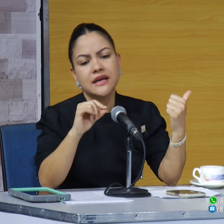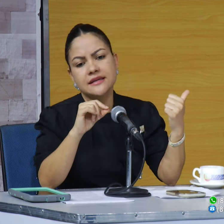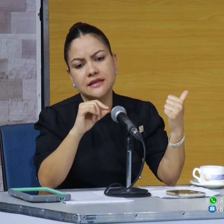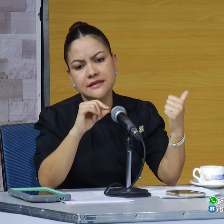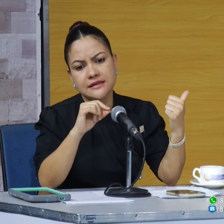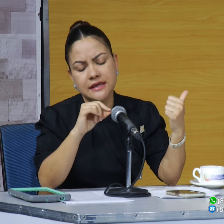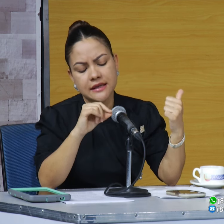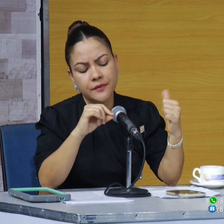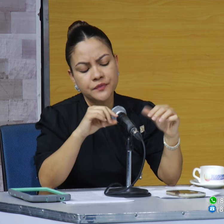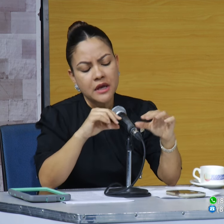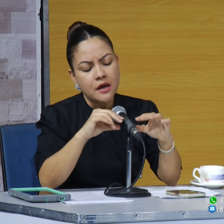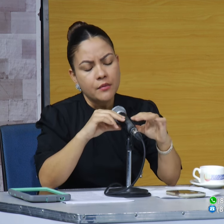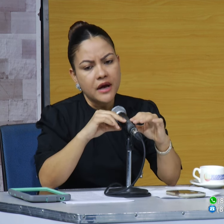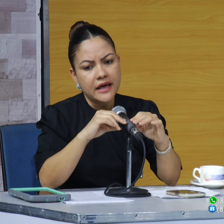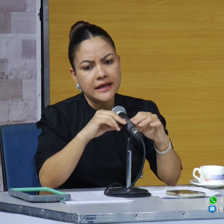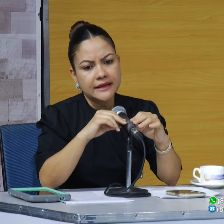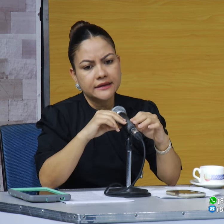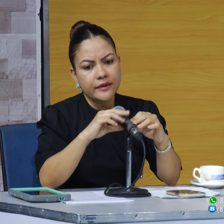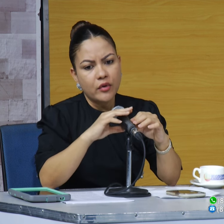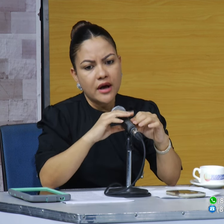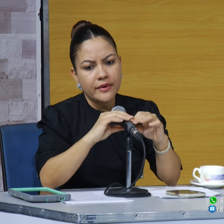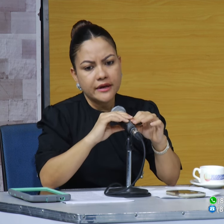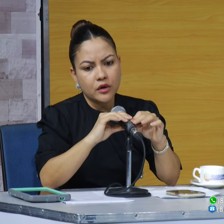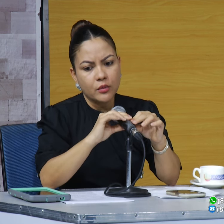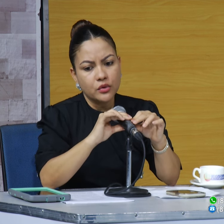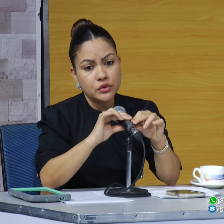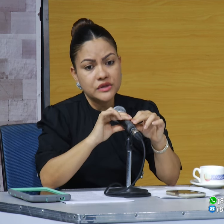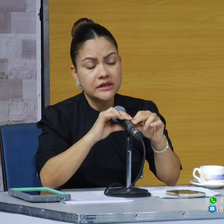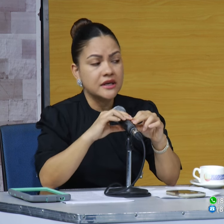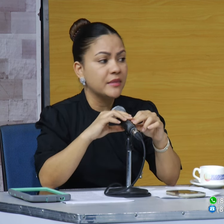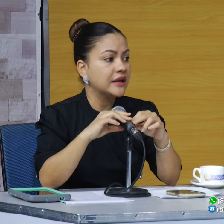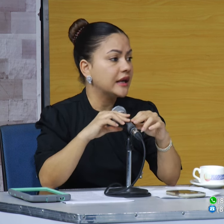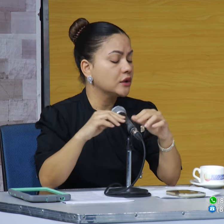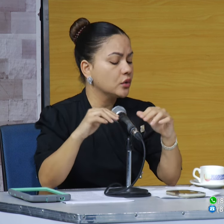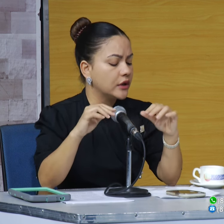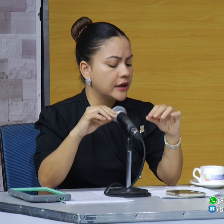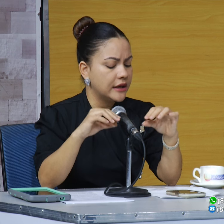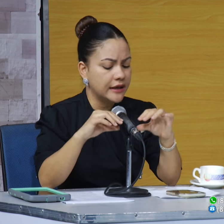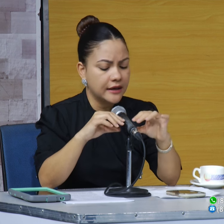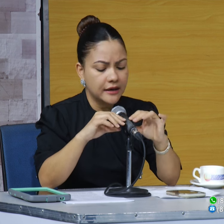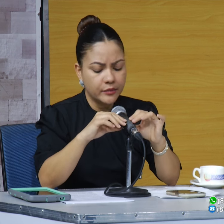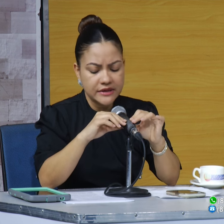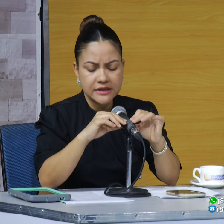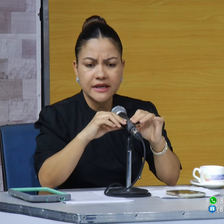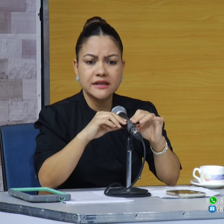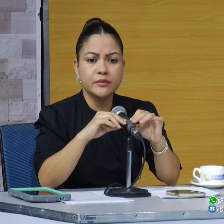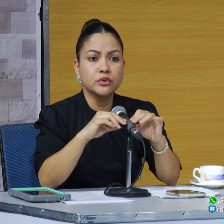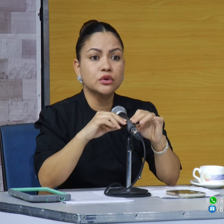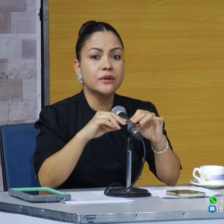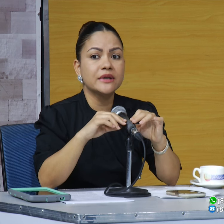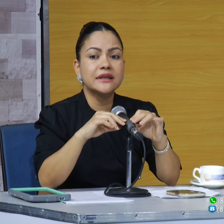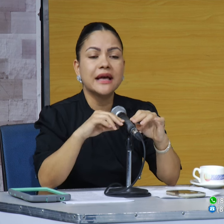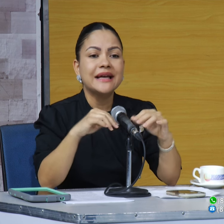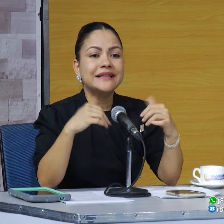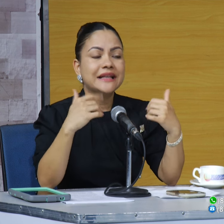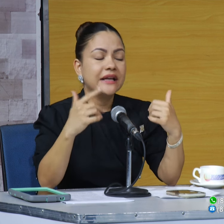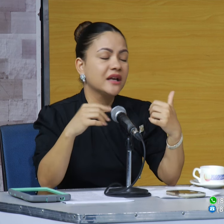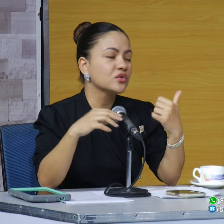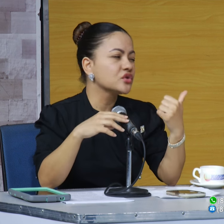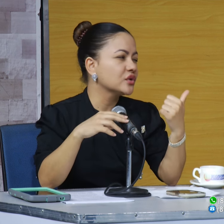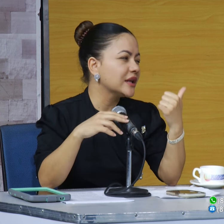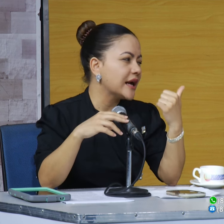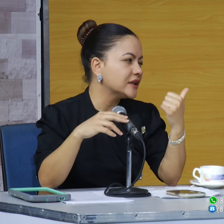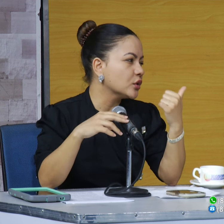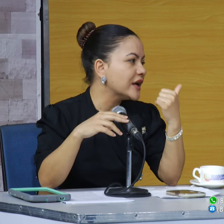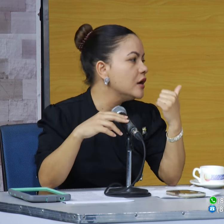las familias necesitan más adelante vamos a ver cómo se esté manejando el el presidente del punto de vista de la